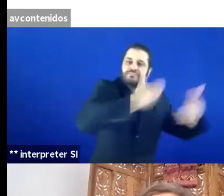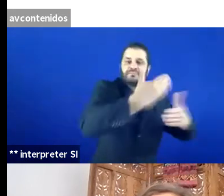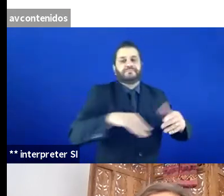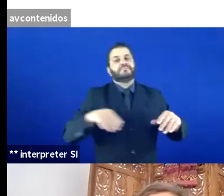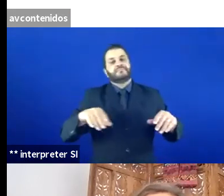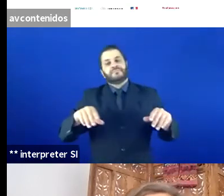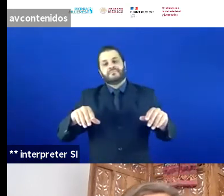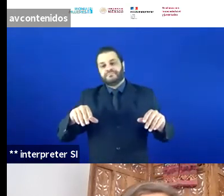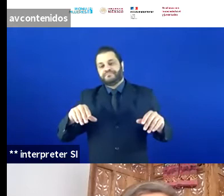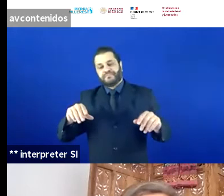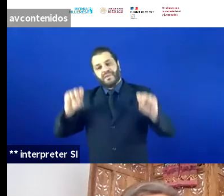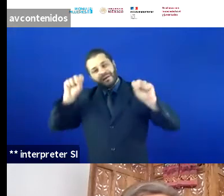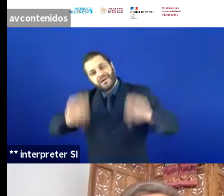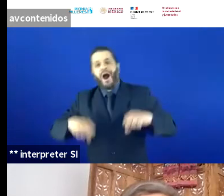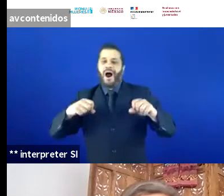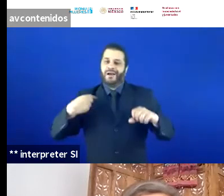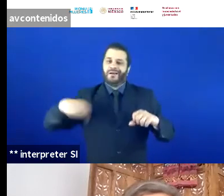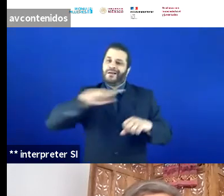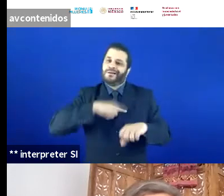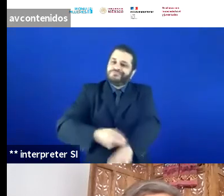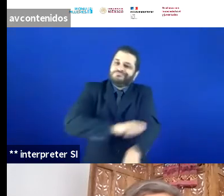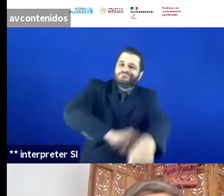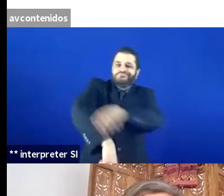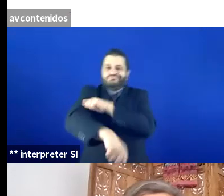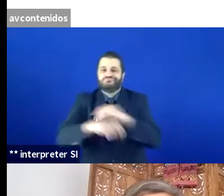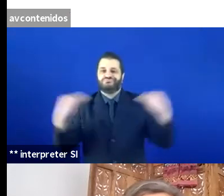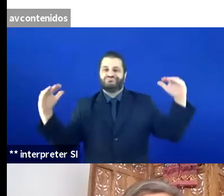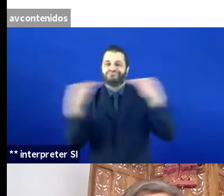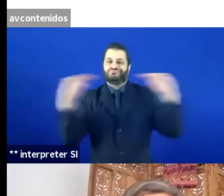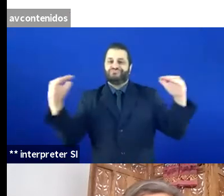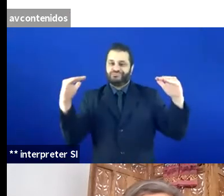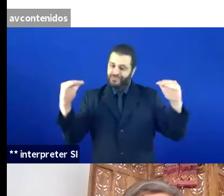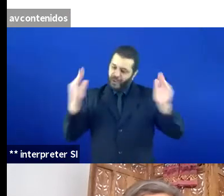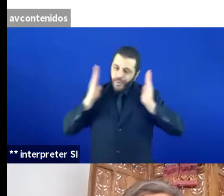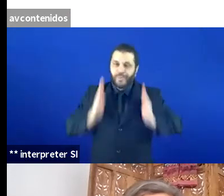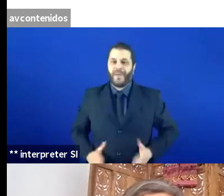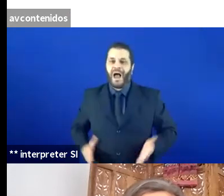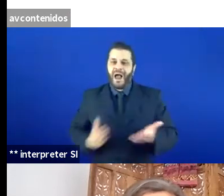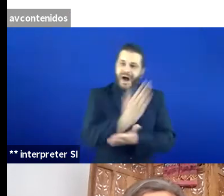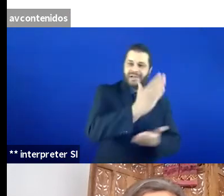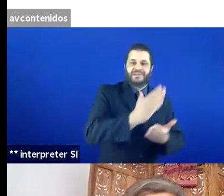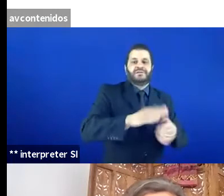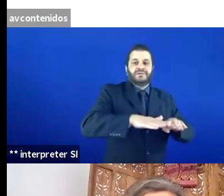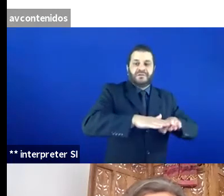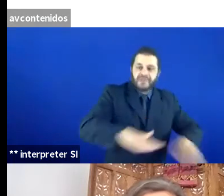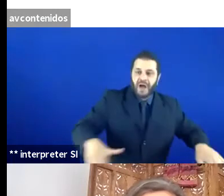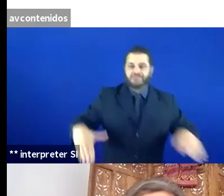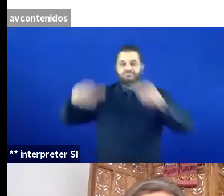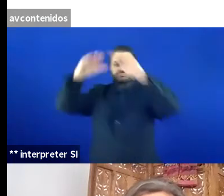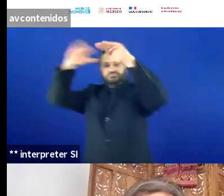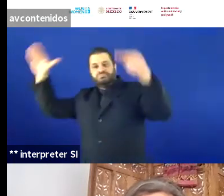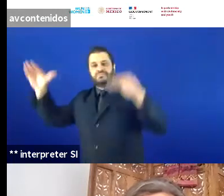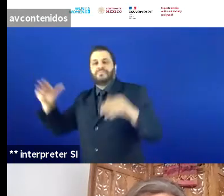de género, hacia la plena realización de todos los derechos de las mujeres y las niñas, hacia una generación de igualdad. Muchas